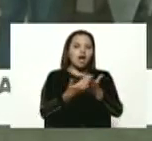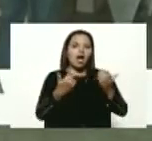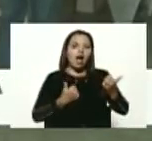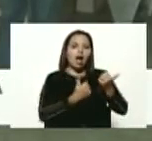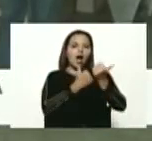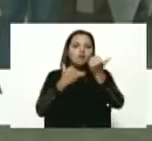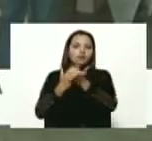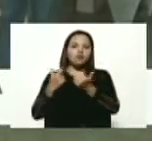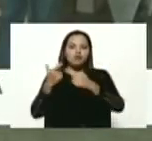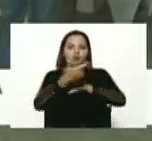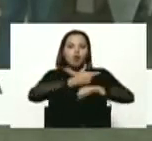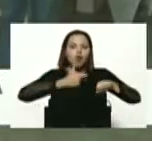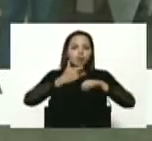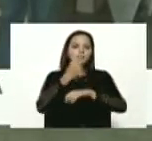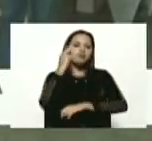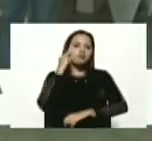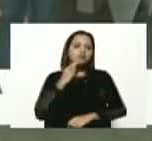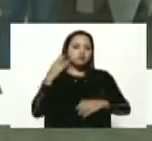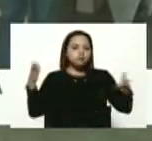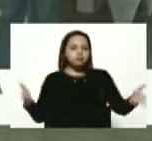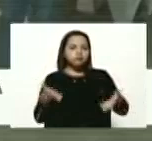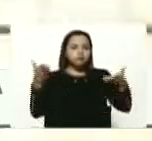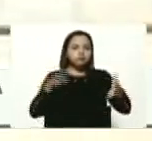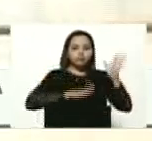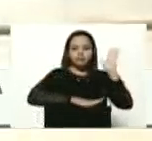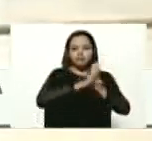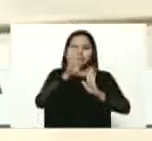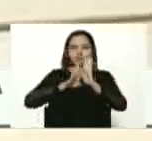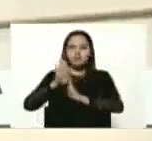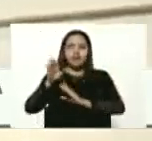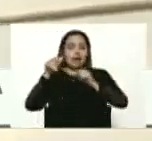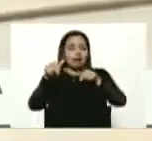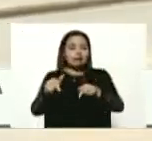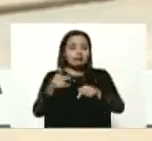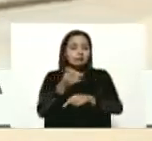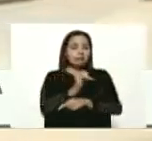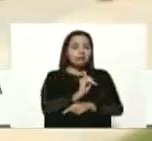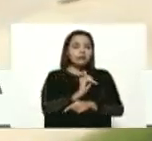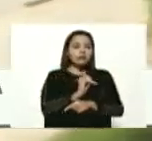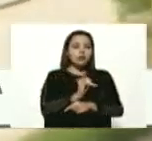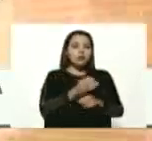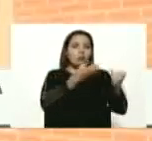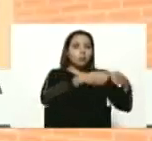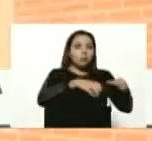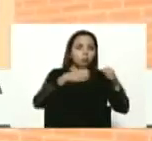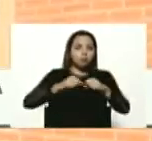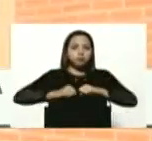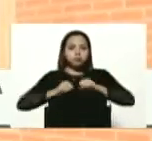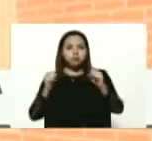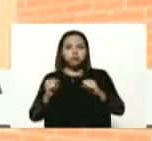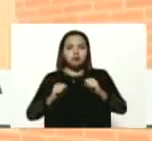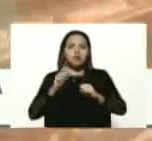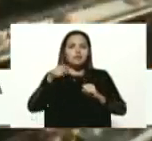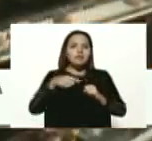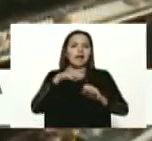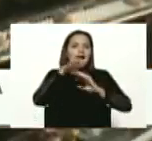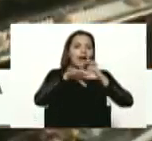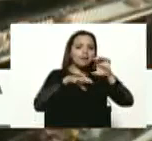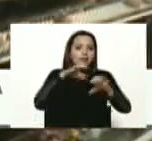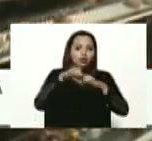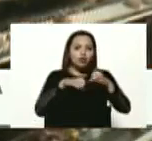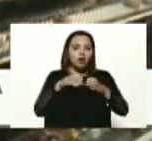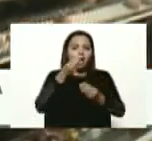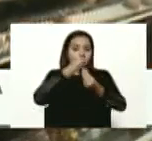por el gobierno bolivariano, viene en constante crecimiento. Acá contamos con la producción avícola, contamos con una producción de alimentos balanceados para